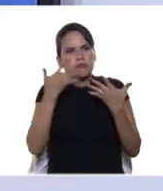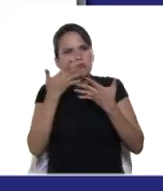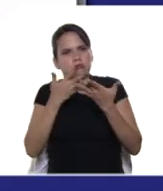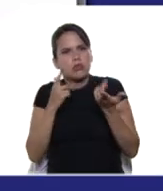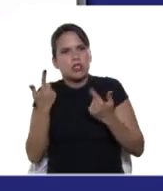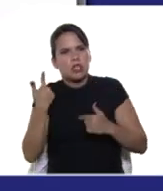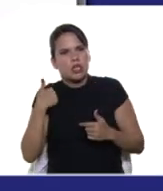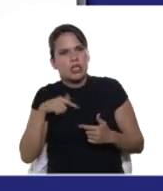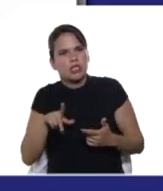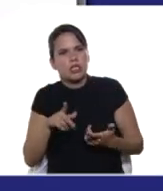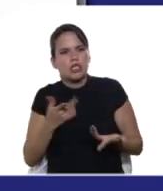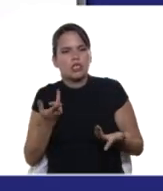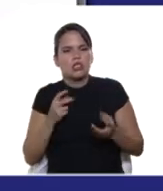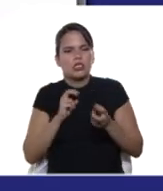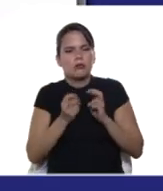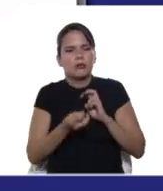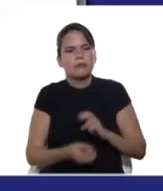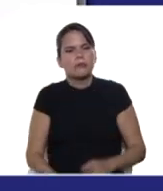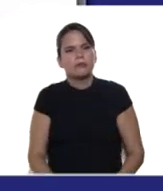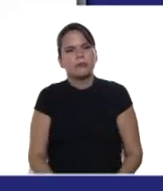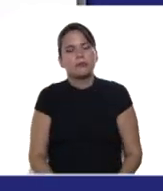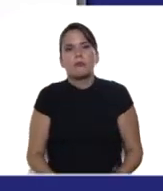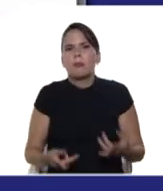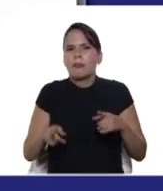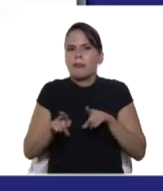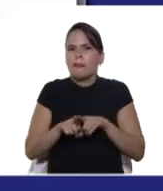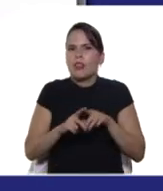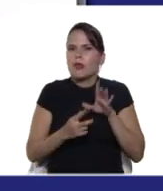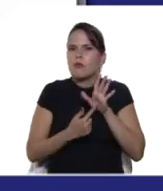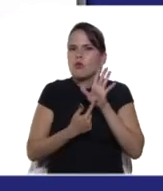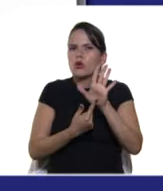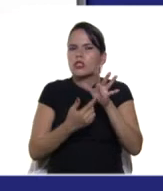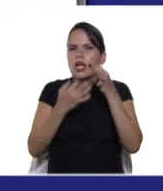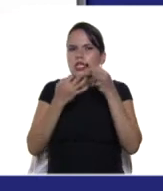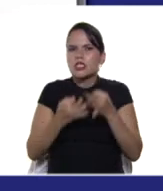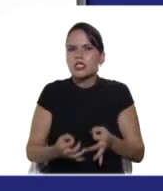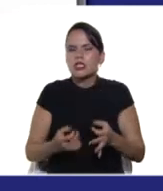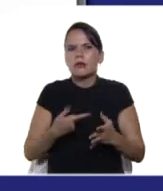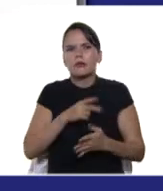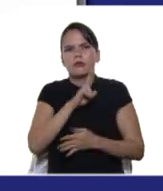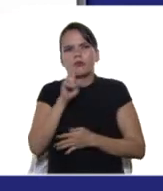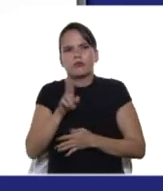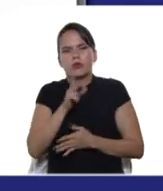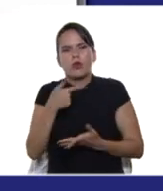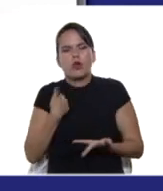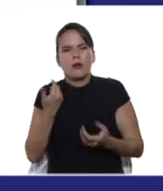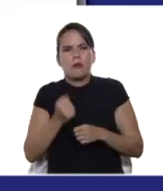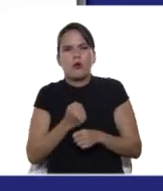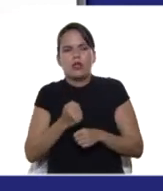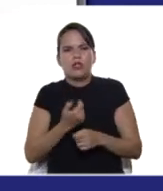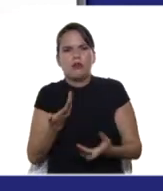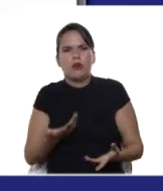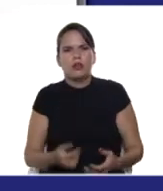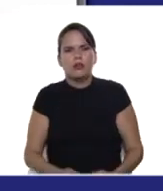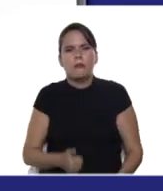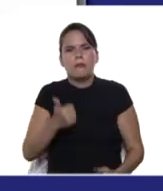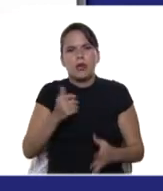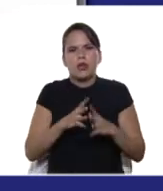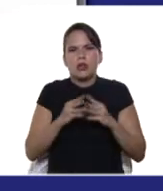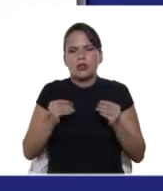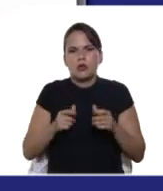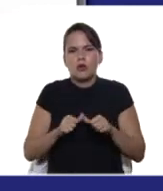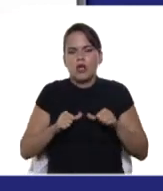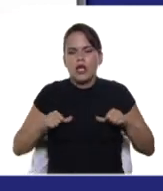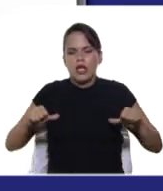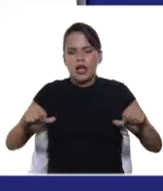tienen referente al tema. Y también mostrar siempre la utilidad de lo que vamos a trabajar, sobre todo en el